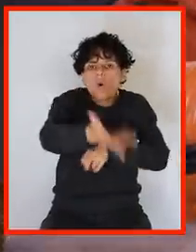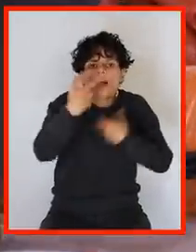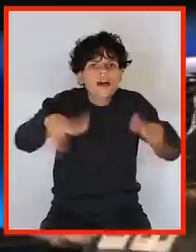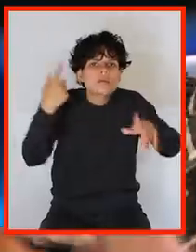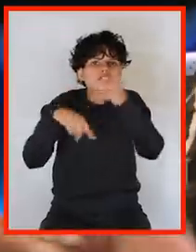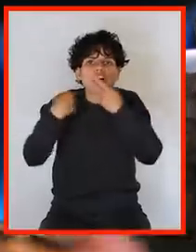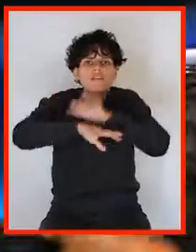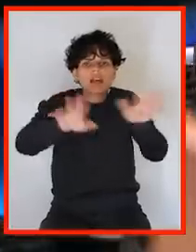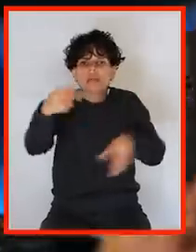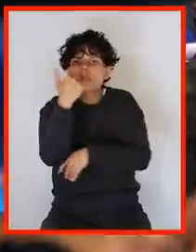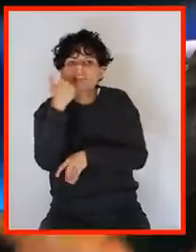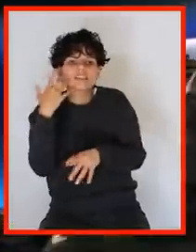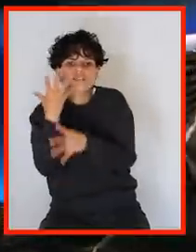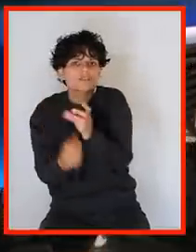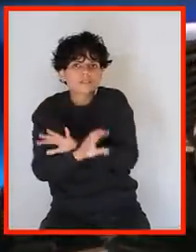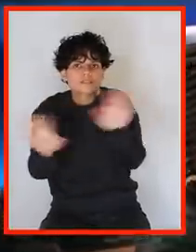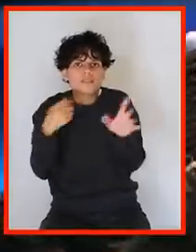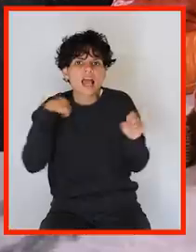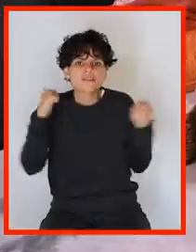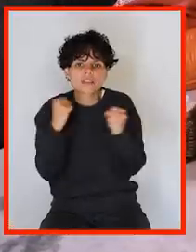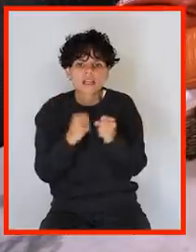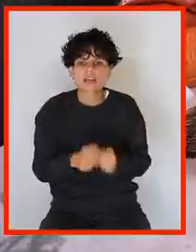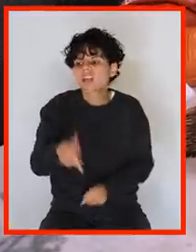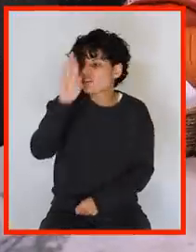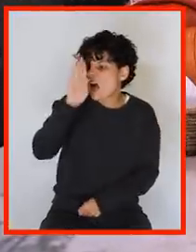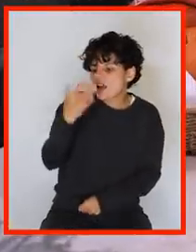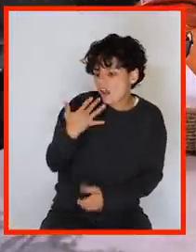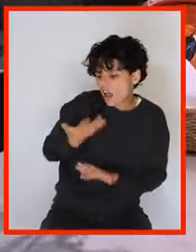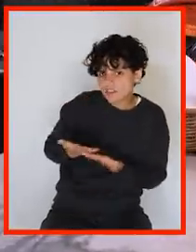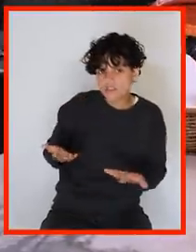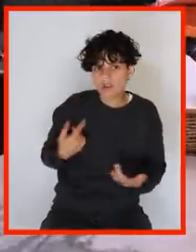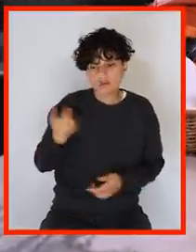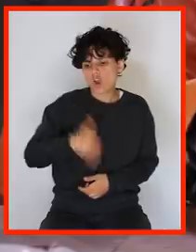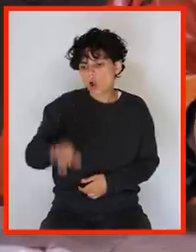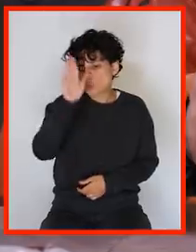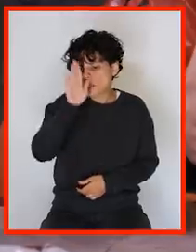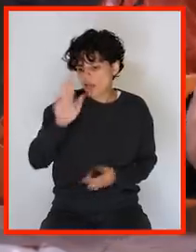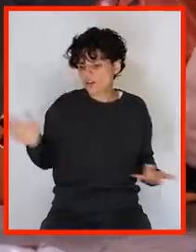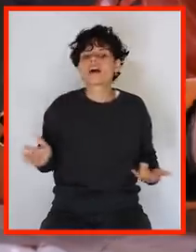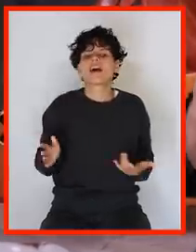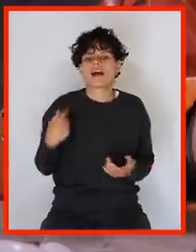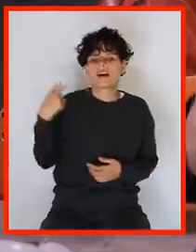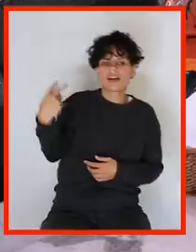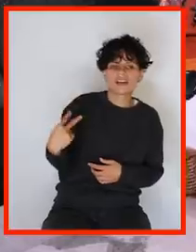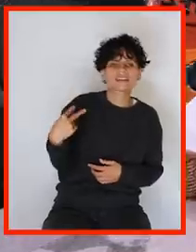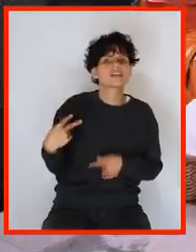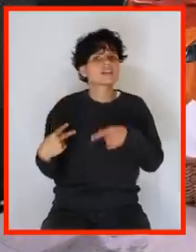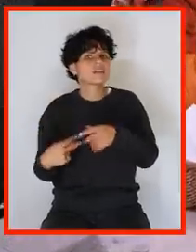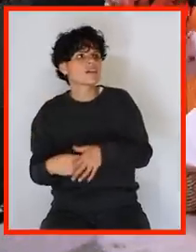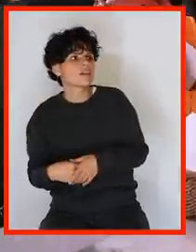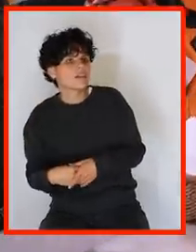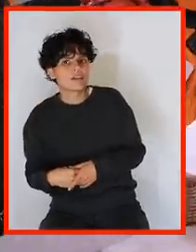enfriar la weá. Da lo mismo si yo no, como pizza recalentada. Oye, Blanca, ¿qué hace aquí? No, aunque... Me gustan los perros. Está atento, está. Yo... Ya, weá.